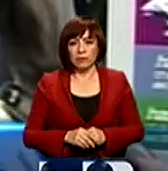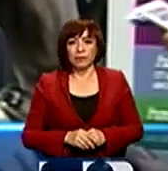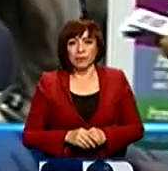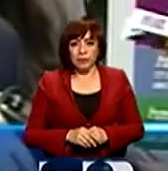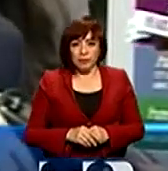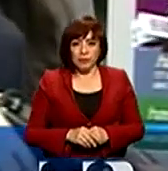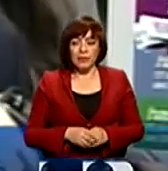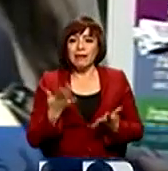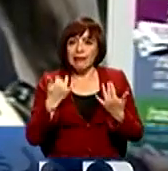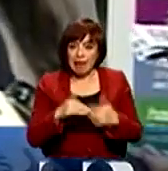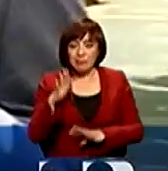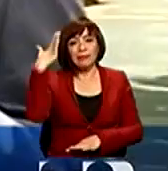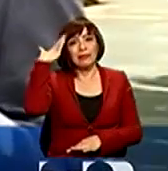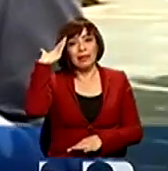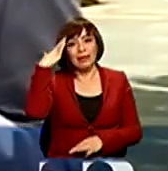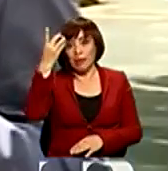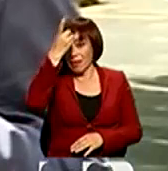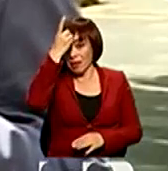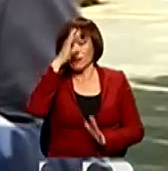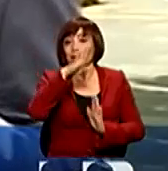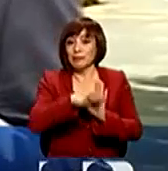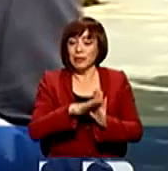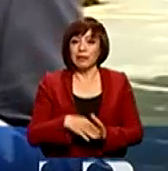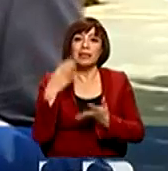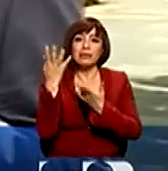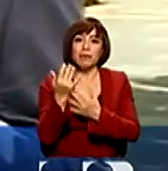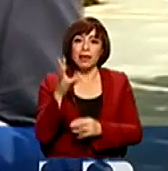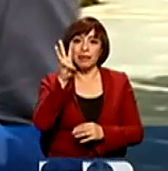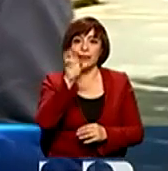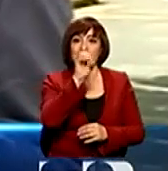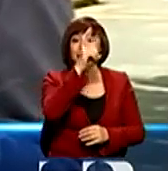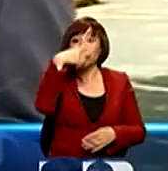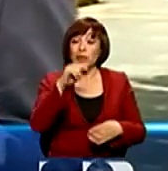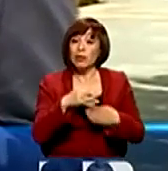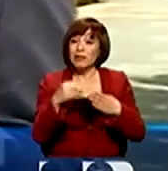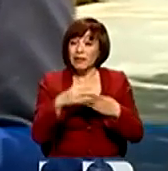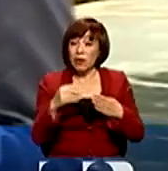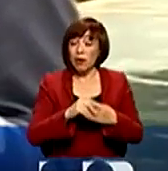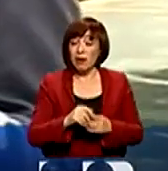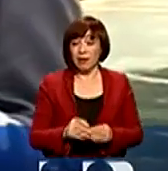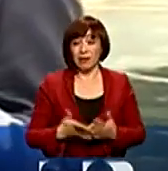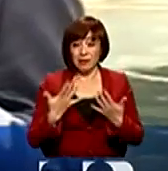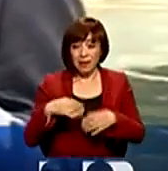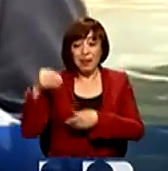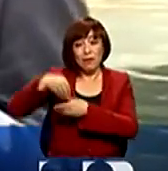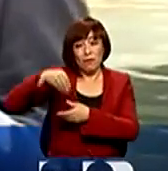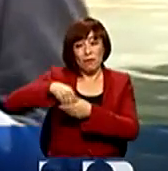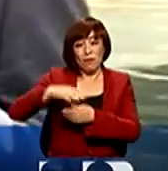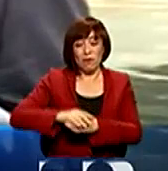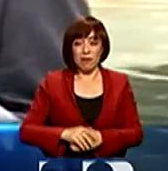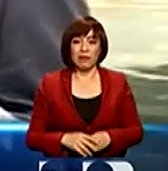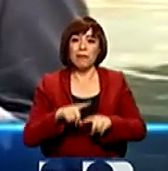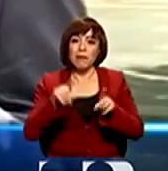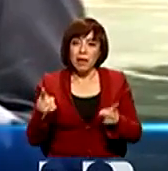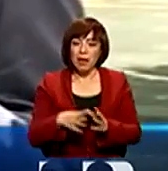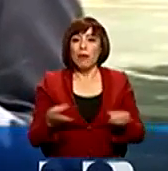va disminuyendo su valor. El SRI aspira a recaudar 600 millones de dólares al finalizar la tercera etapa, pero cree que la mayor cantidad